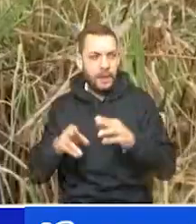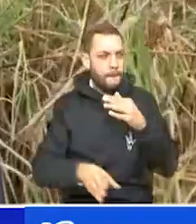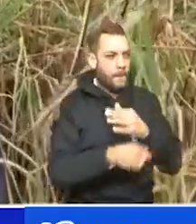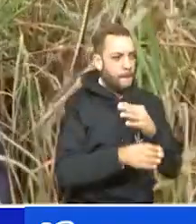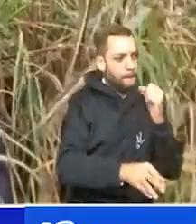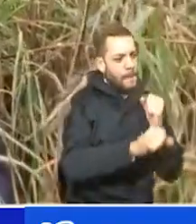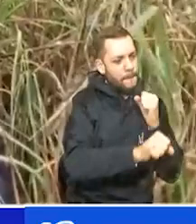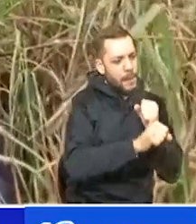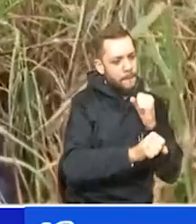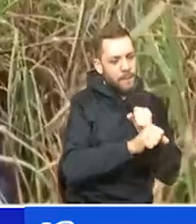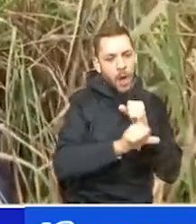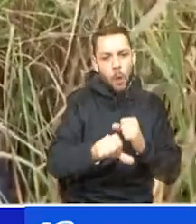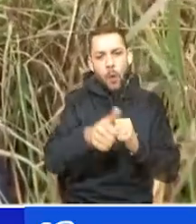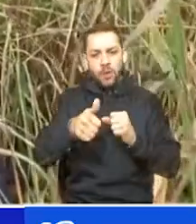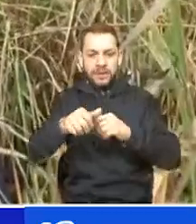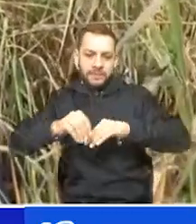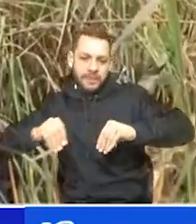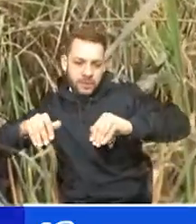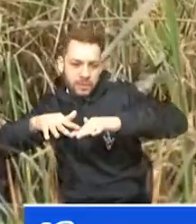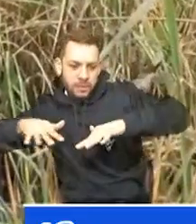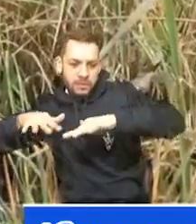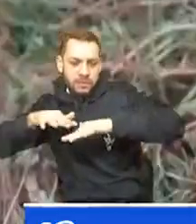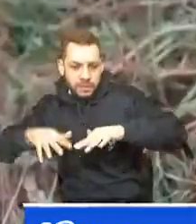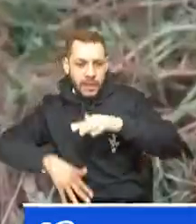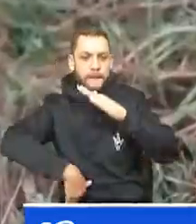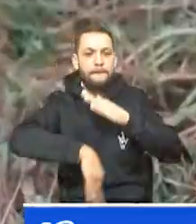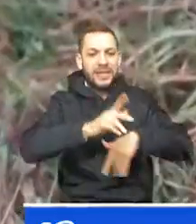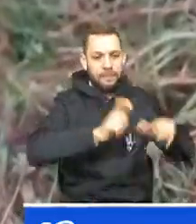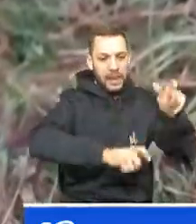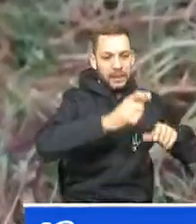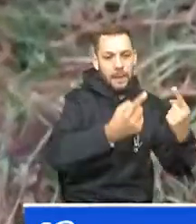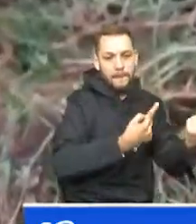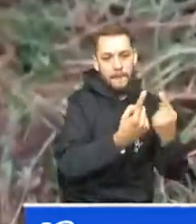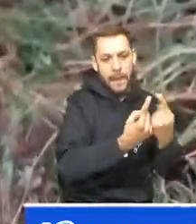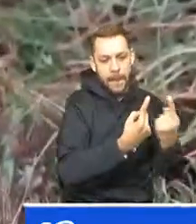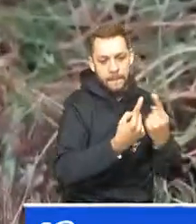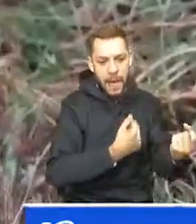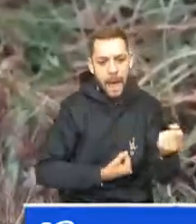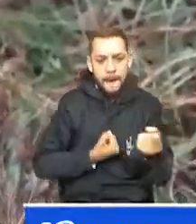en otros puntos estratégicos y se busca que más personas se vinculen a estas actividades.